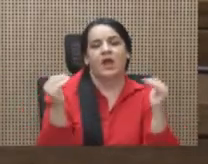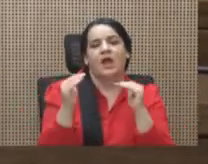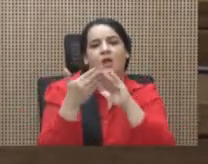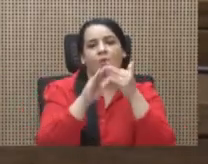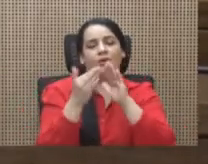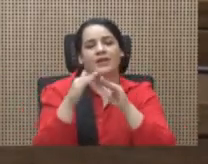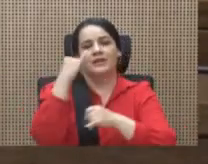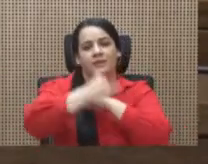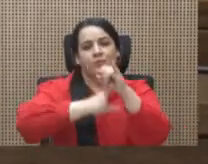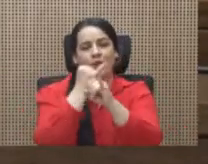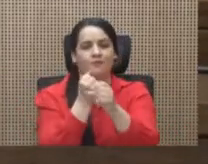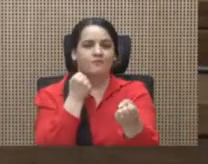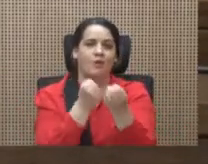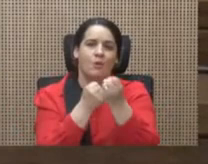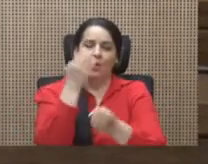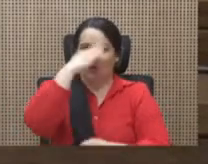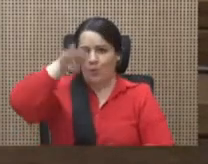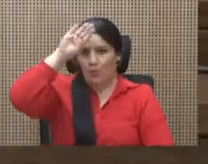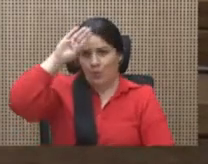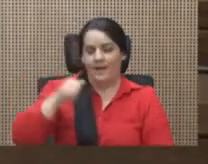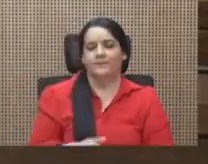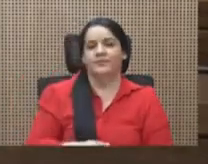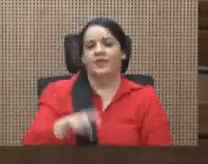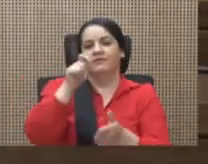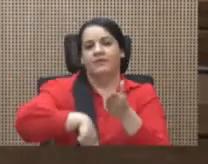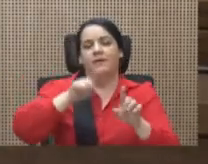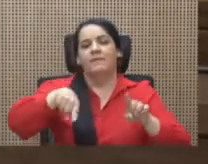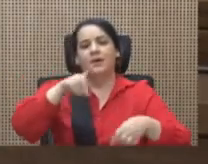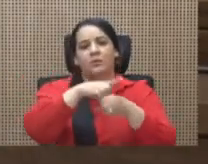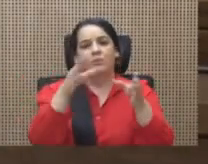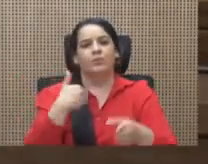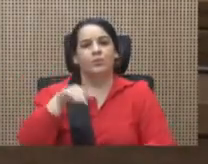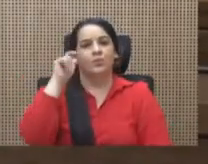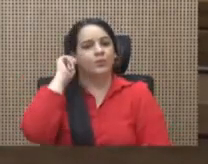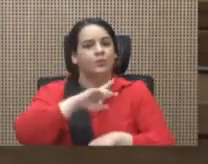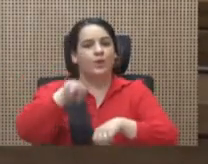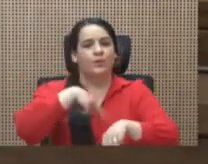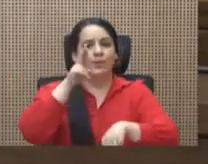del pueblo cubano. Firman varios diputados y diputadas de la República.